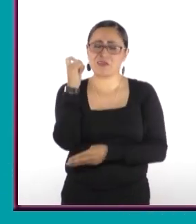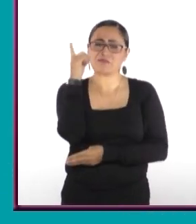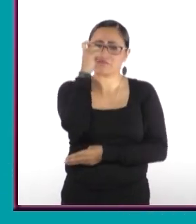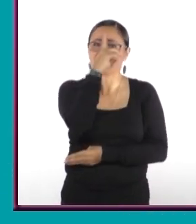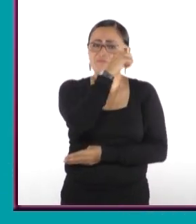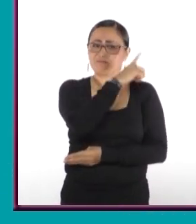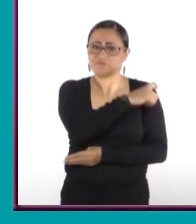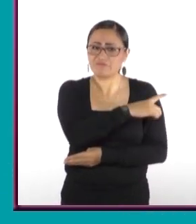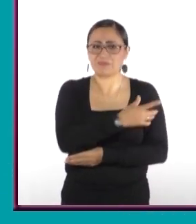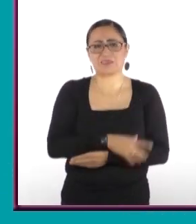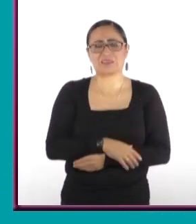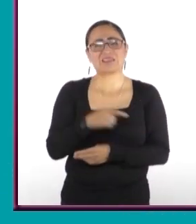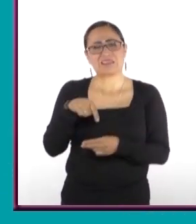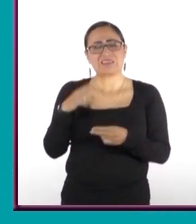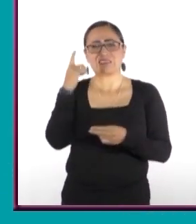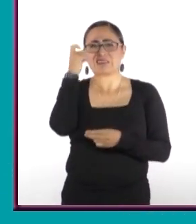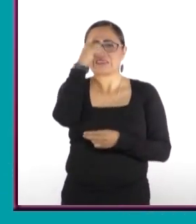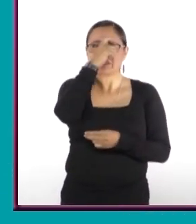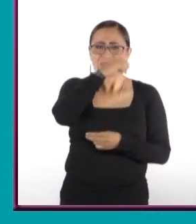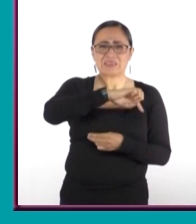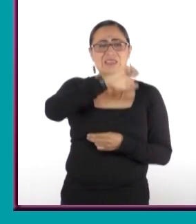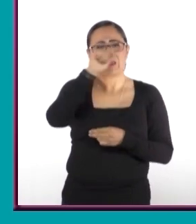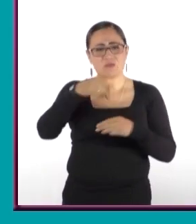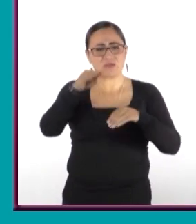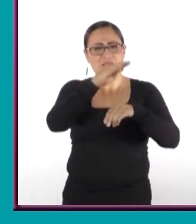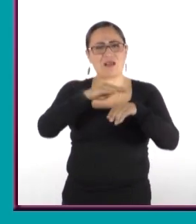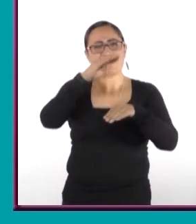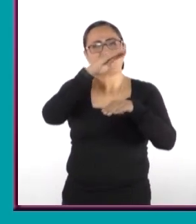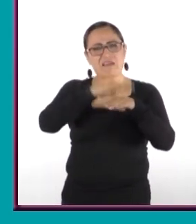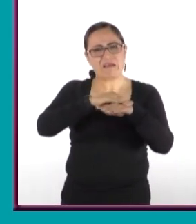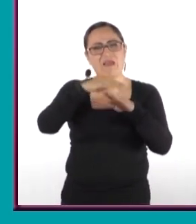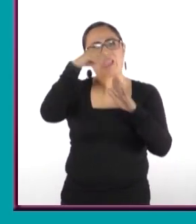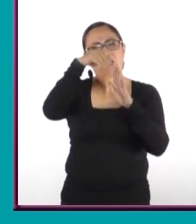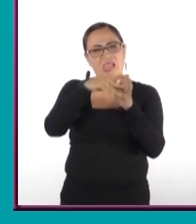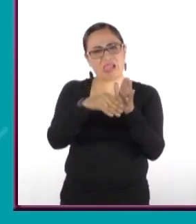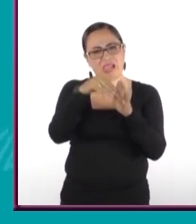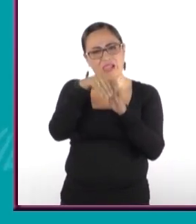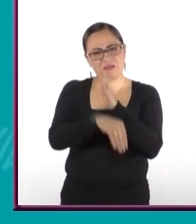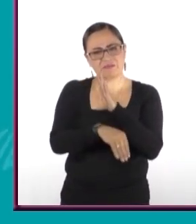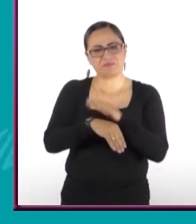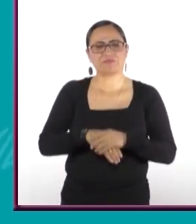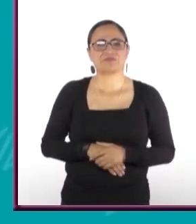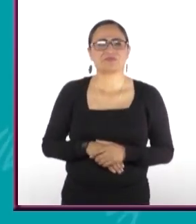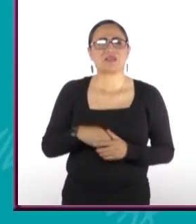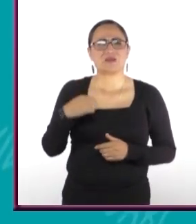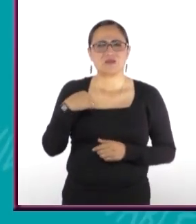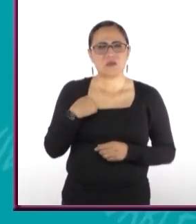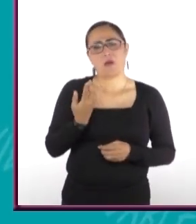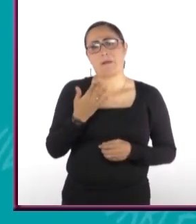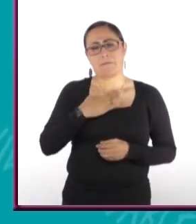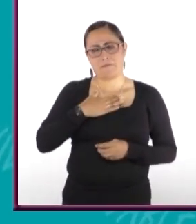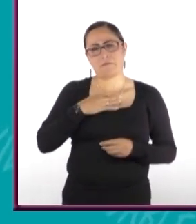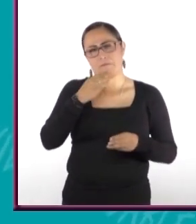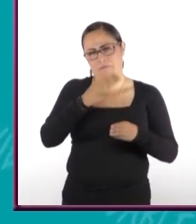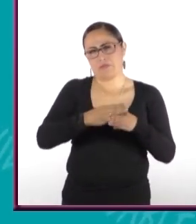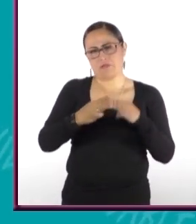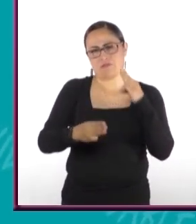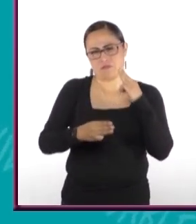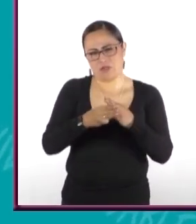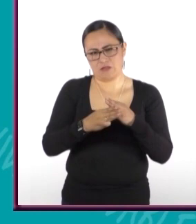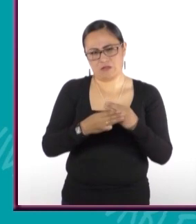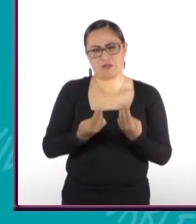complica y como se me complica afecta mi promedio. No siento que sea una materia para